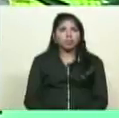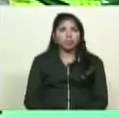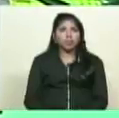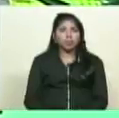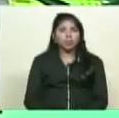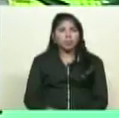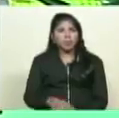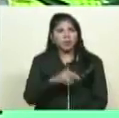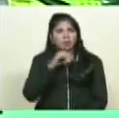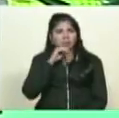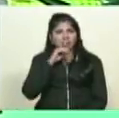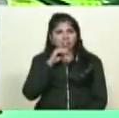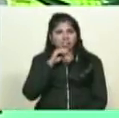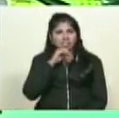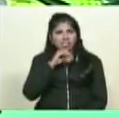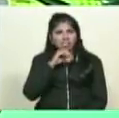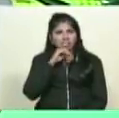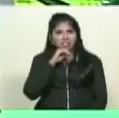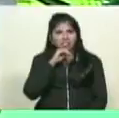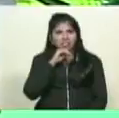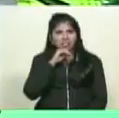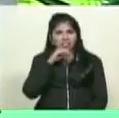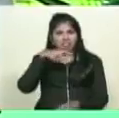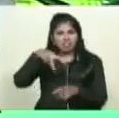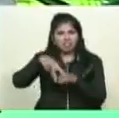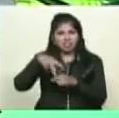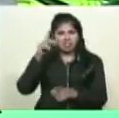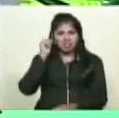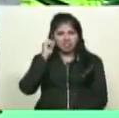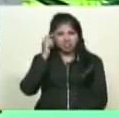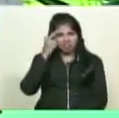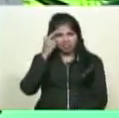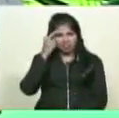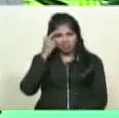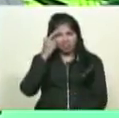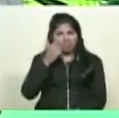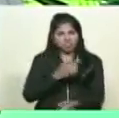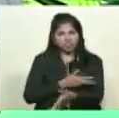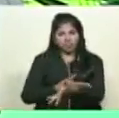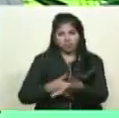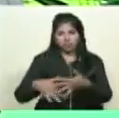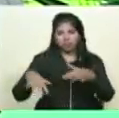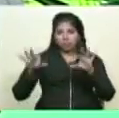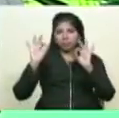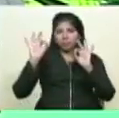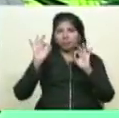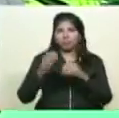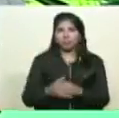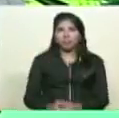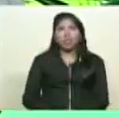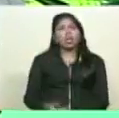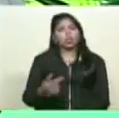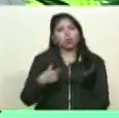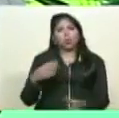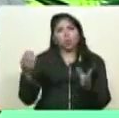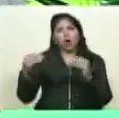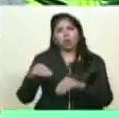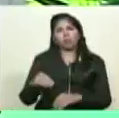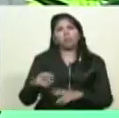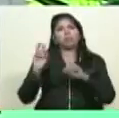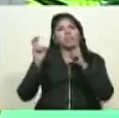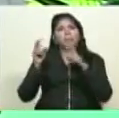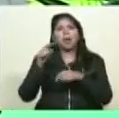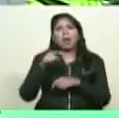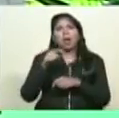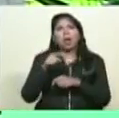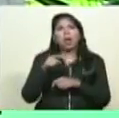Más nada, pues. Tiene sangre sagrada. Miren, camarada, estoy de acuerdo en el tema del azúcar. Así es